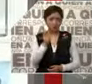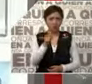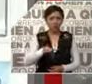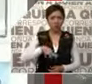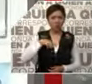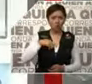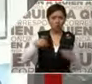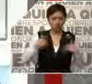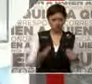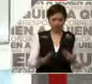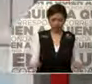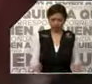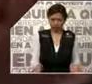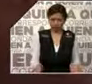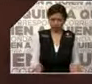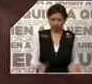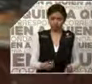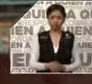confianza.